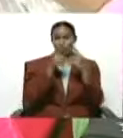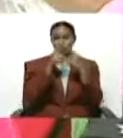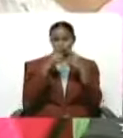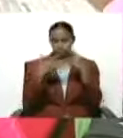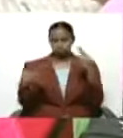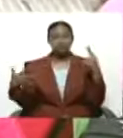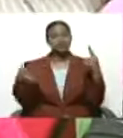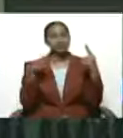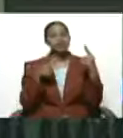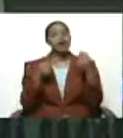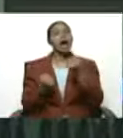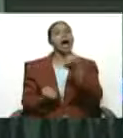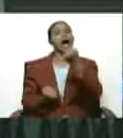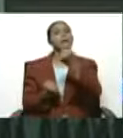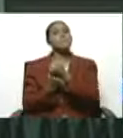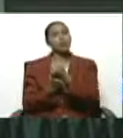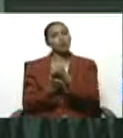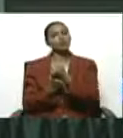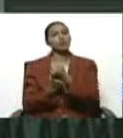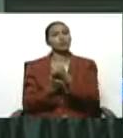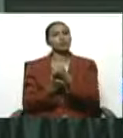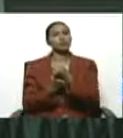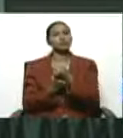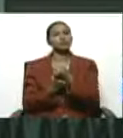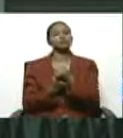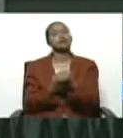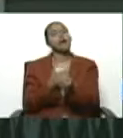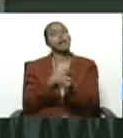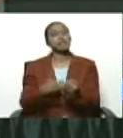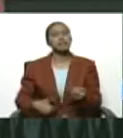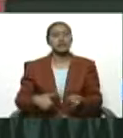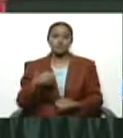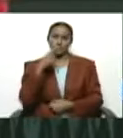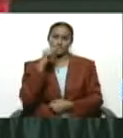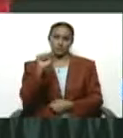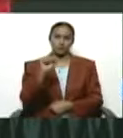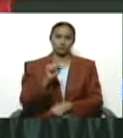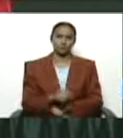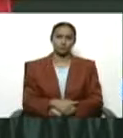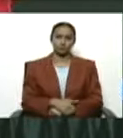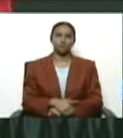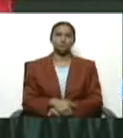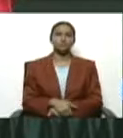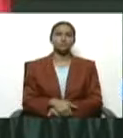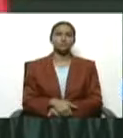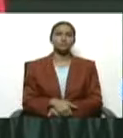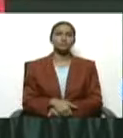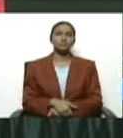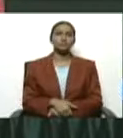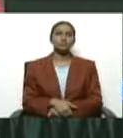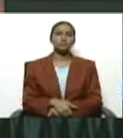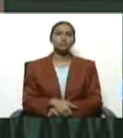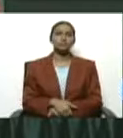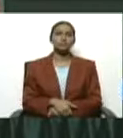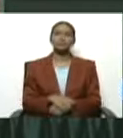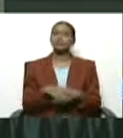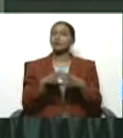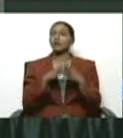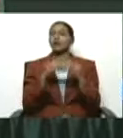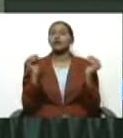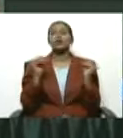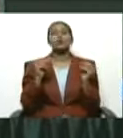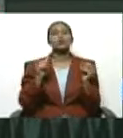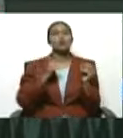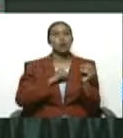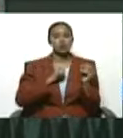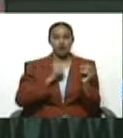movimientos y partidos que apoyan con su tarjeta al hermano presidente Nicolás Maduro. A través de cualquiera de esas tarjetas